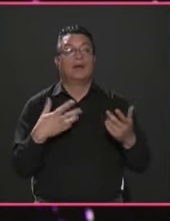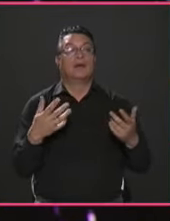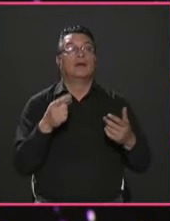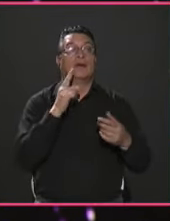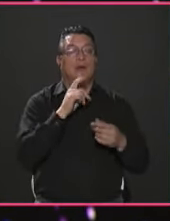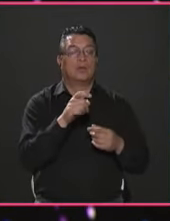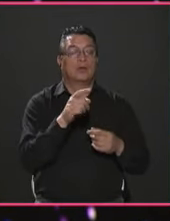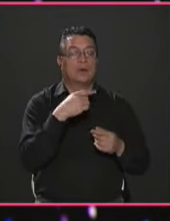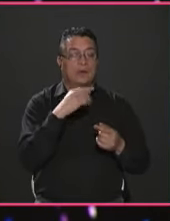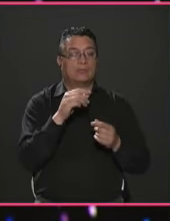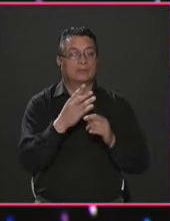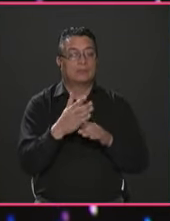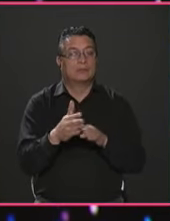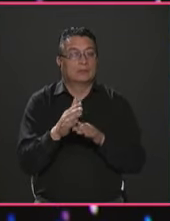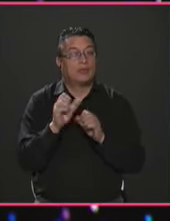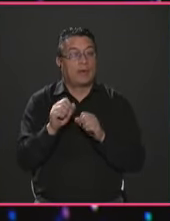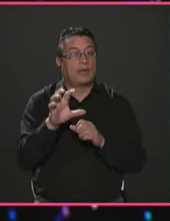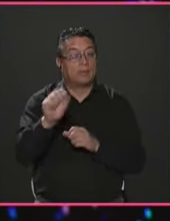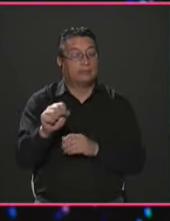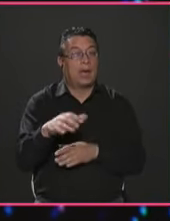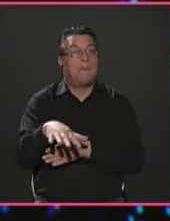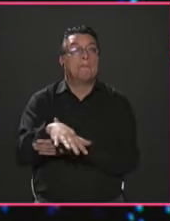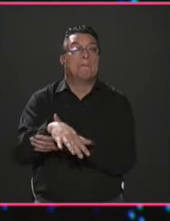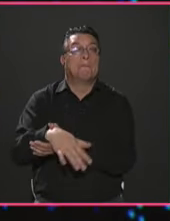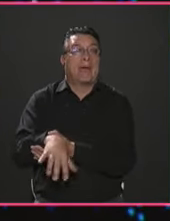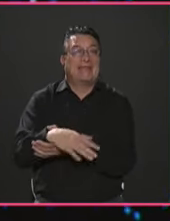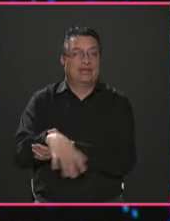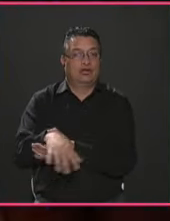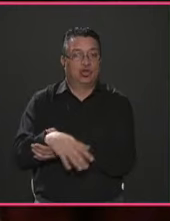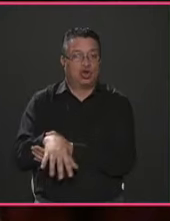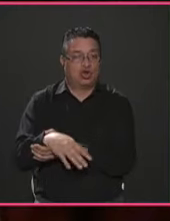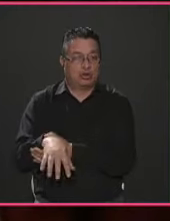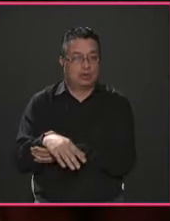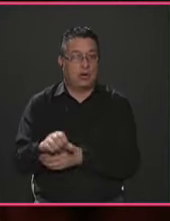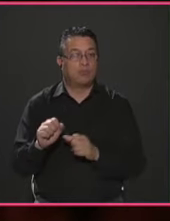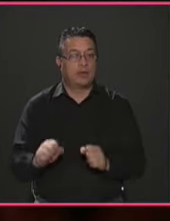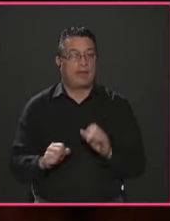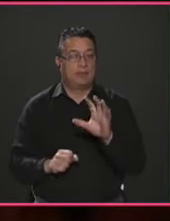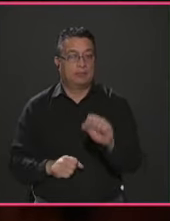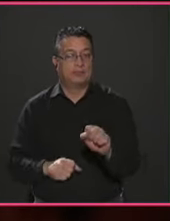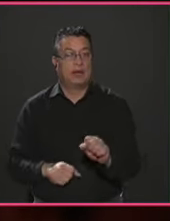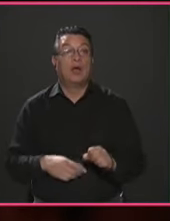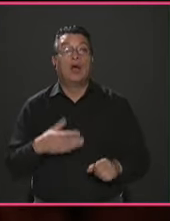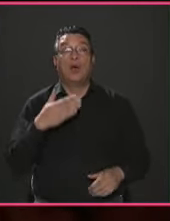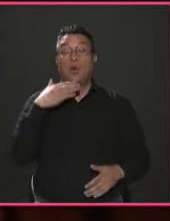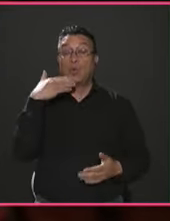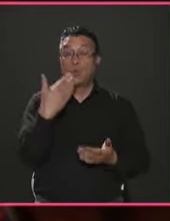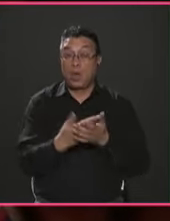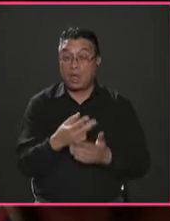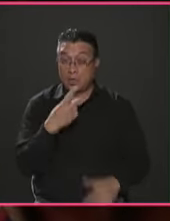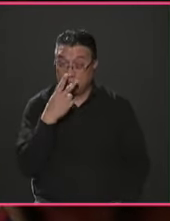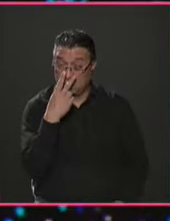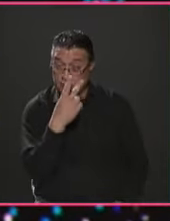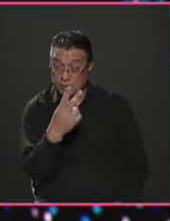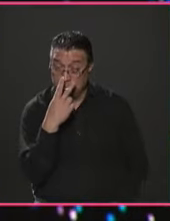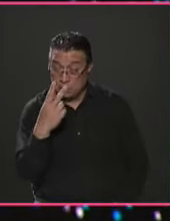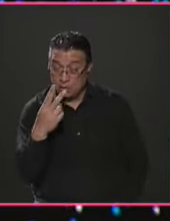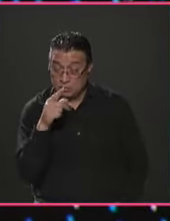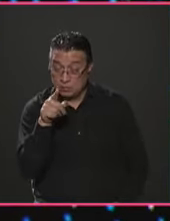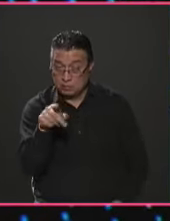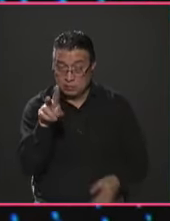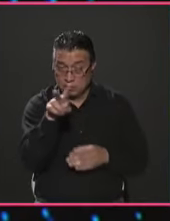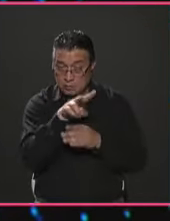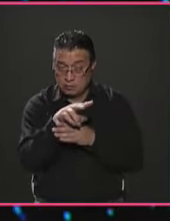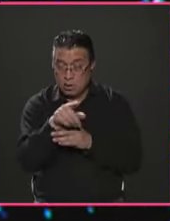predisposición temprana de parkinson ya entonces cuando observamos como esa variante